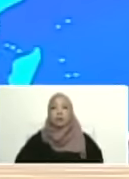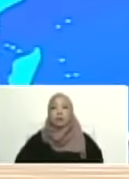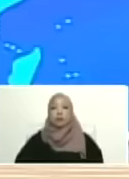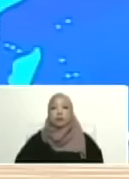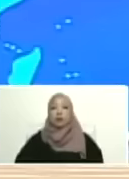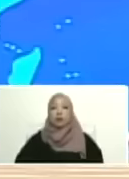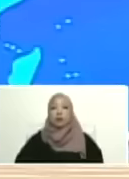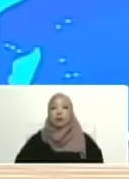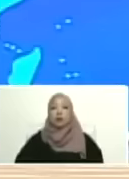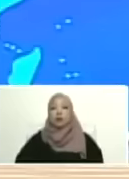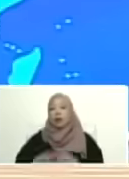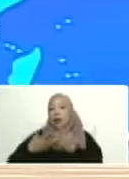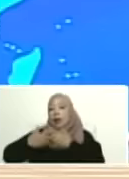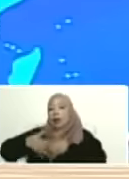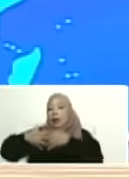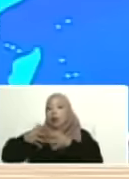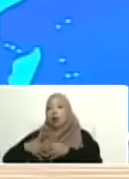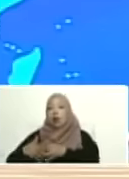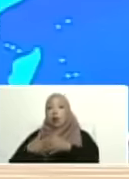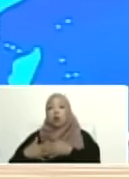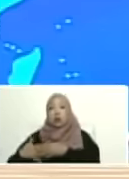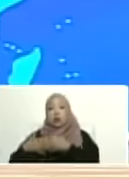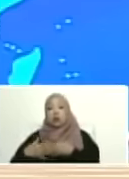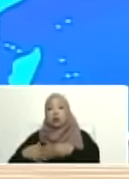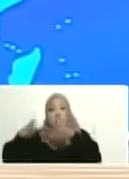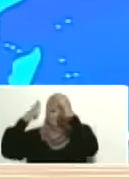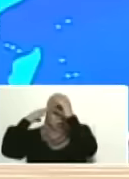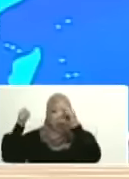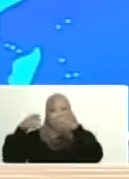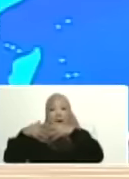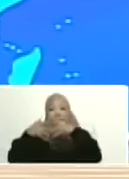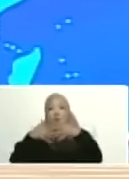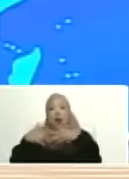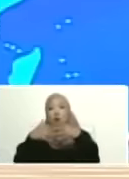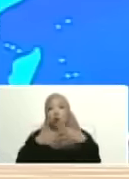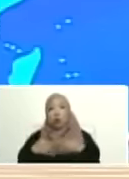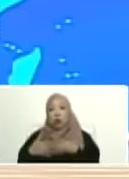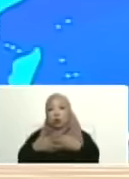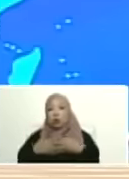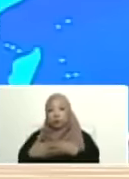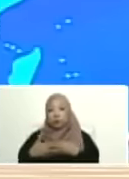Ya las empresas estadounidenses, la embajada estadounidense